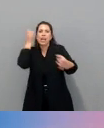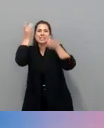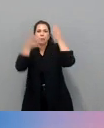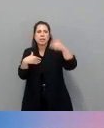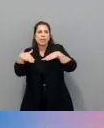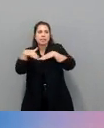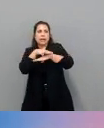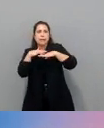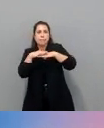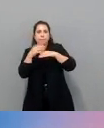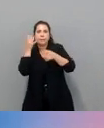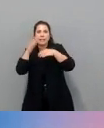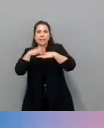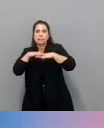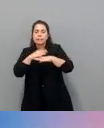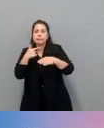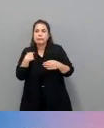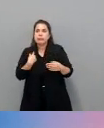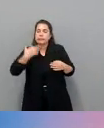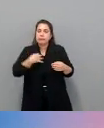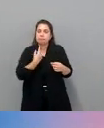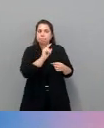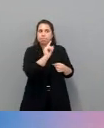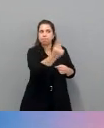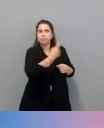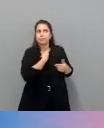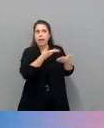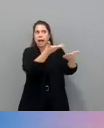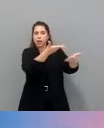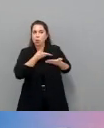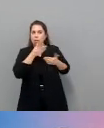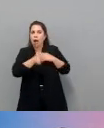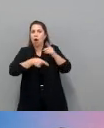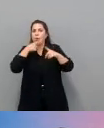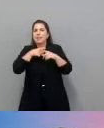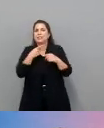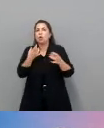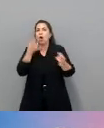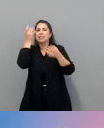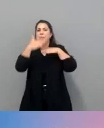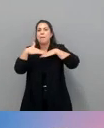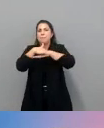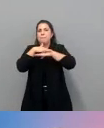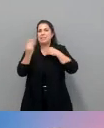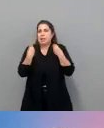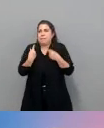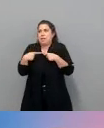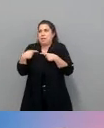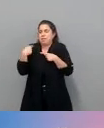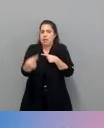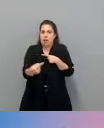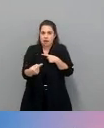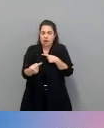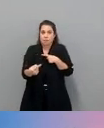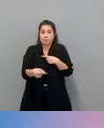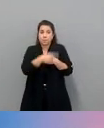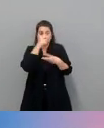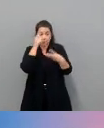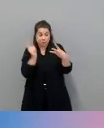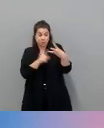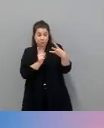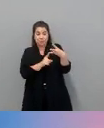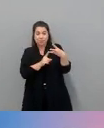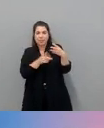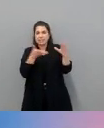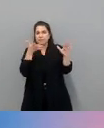veces que una tercera persona tiene que ayudarme para el desarrollo de las actividades básicas de la vida diaria. Y el grado 3 es cuando